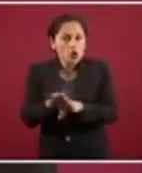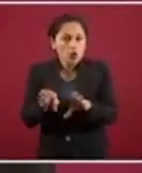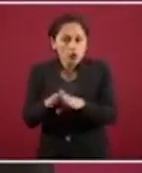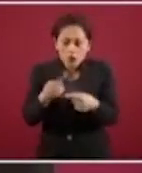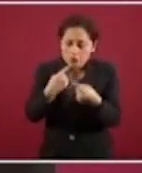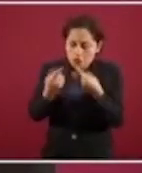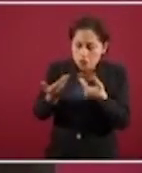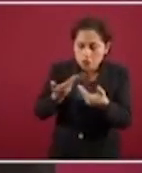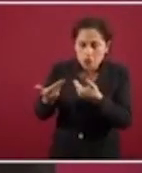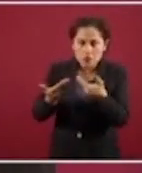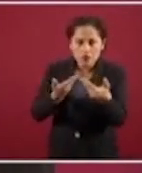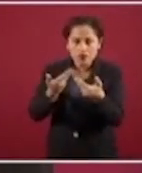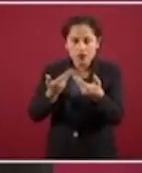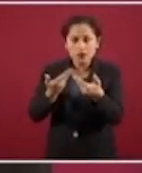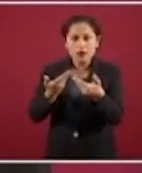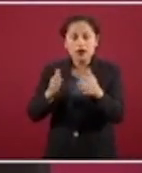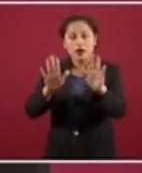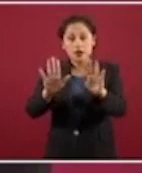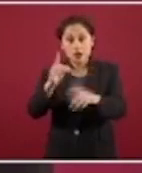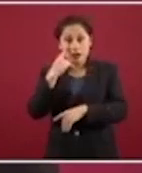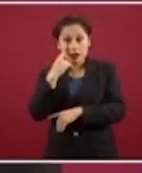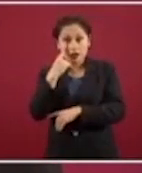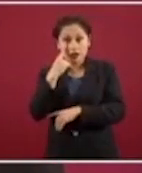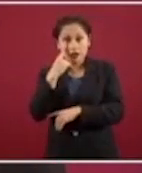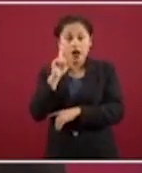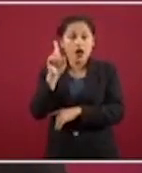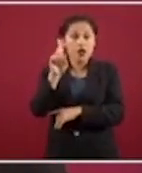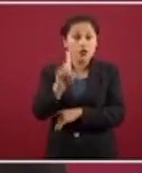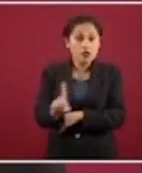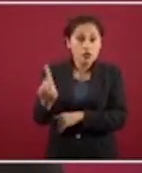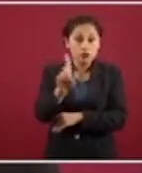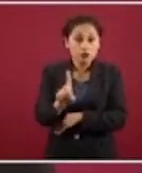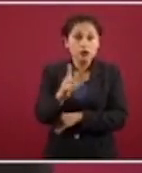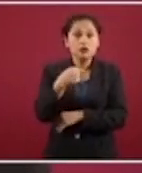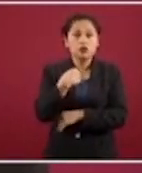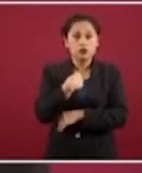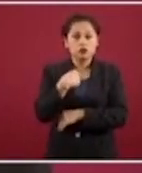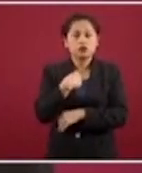el domingo, voy a adelantar los lineamientos básicos.